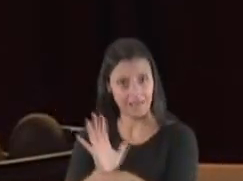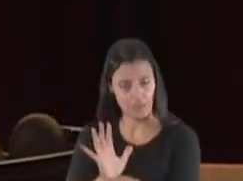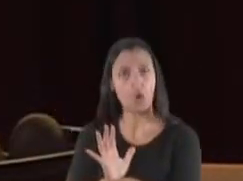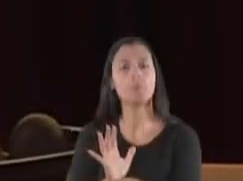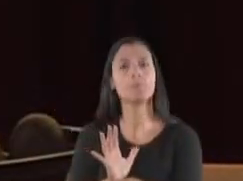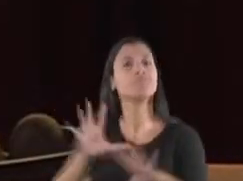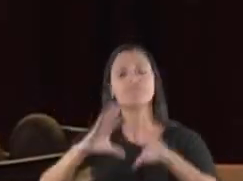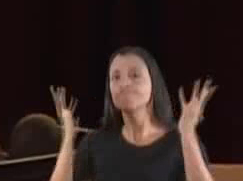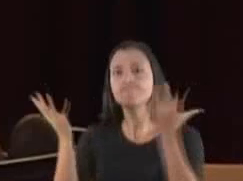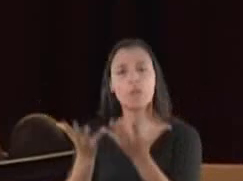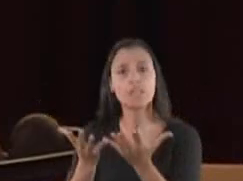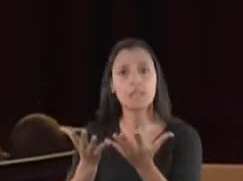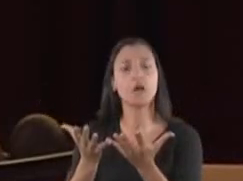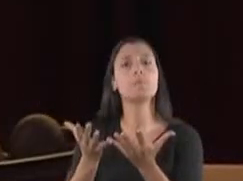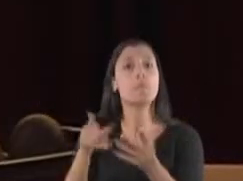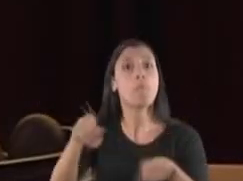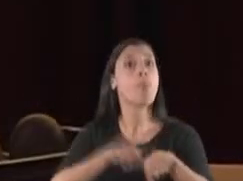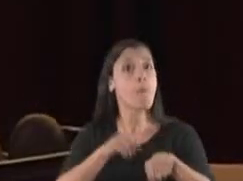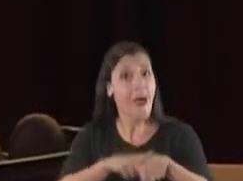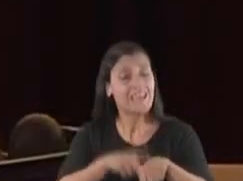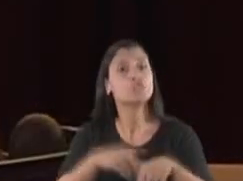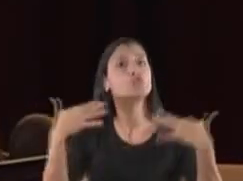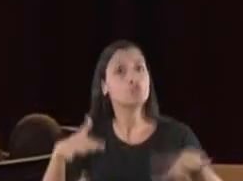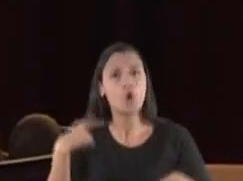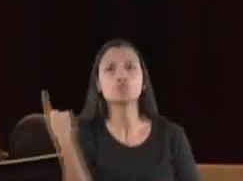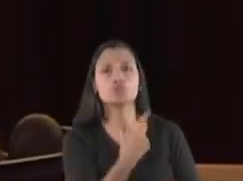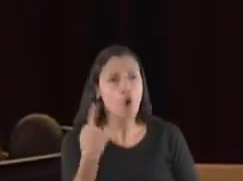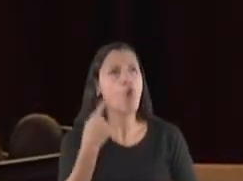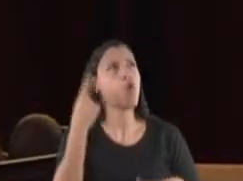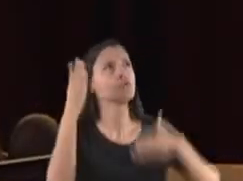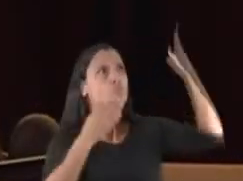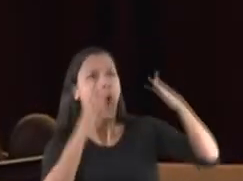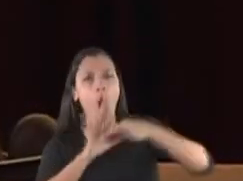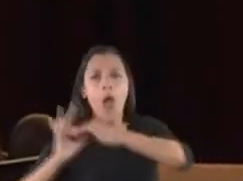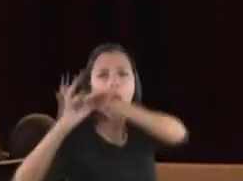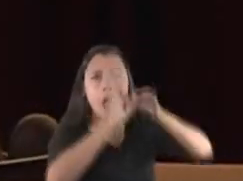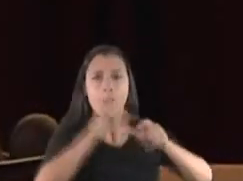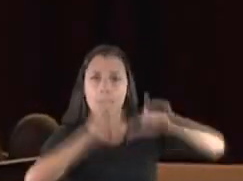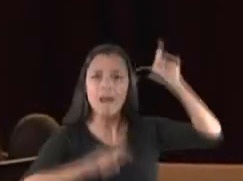La globalización fue un momento de ensoñamiento, de ensueño